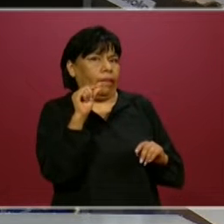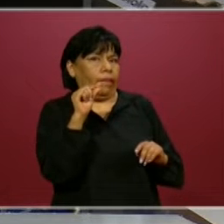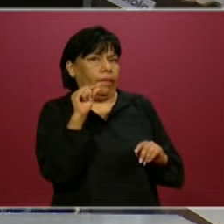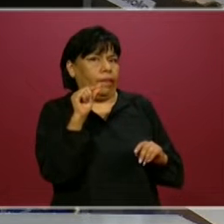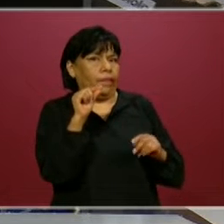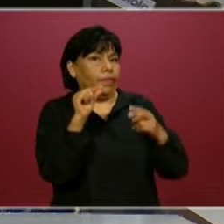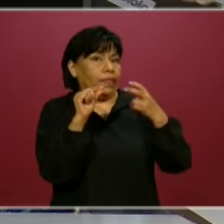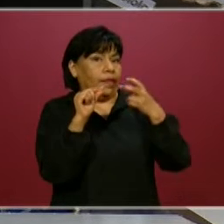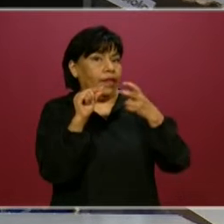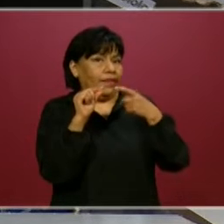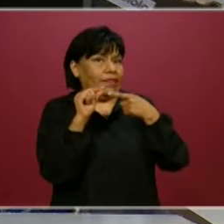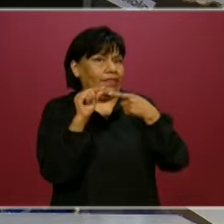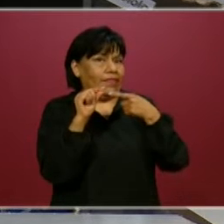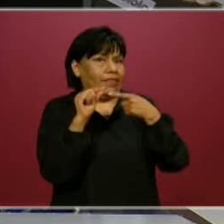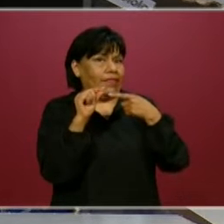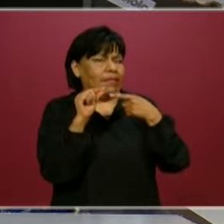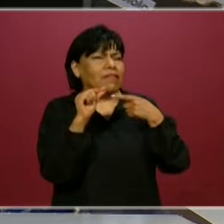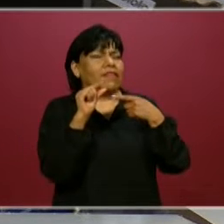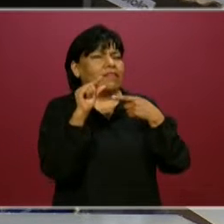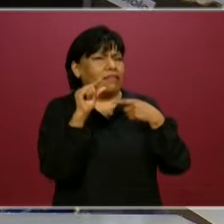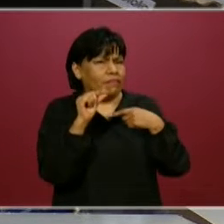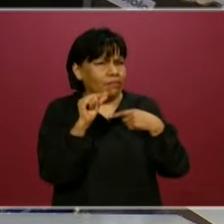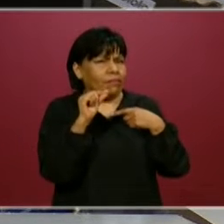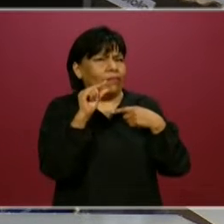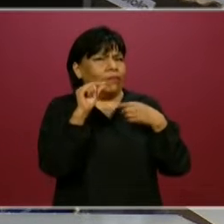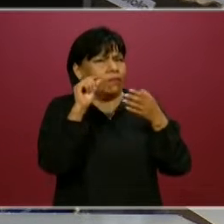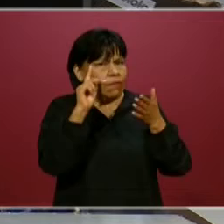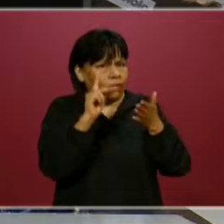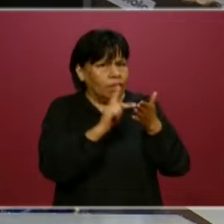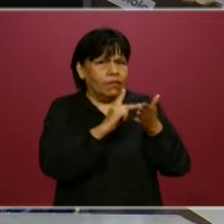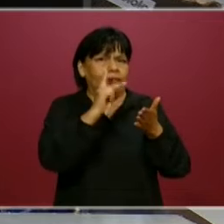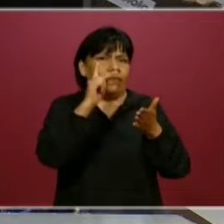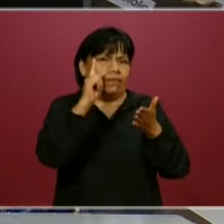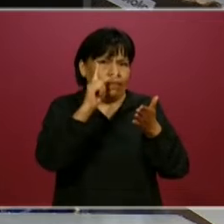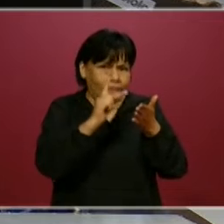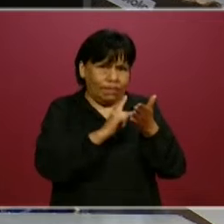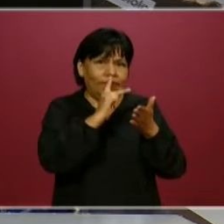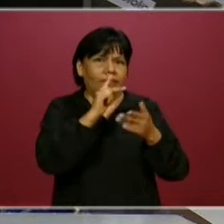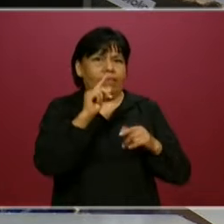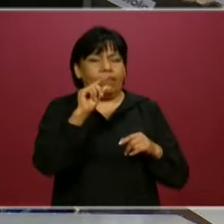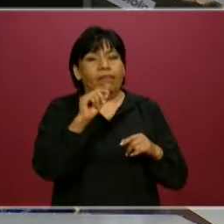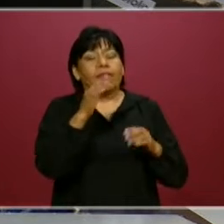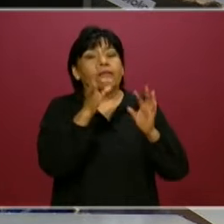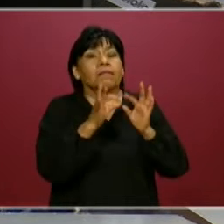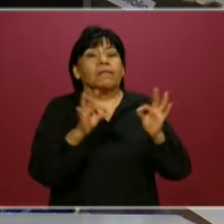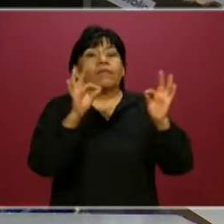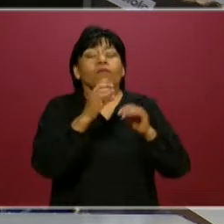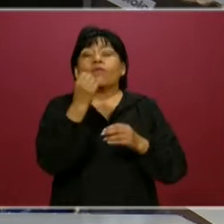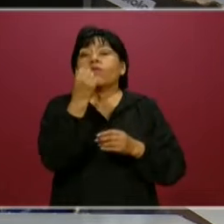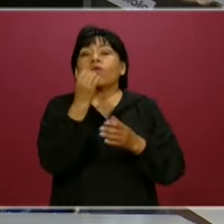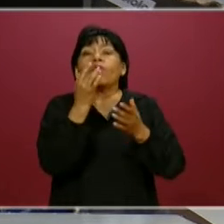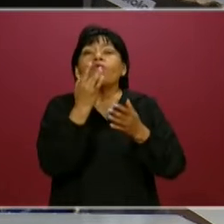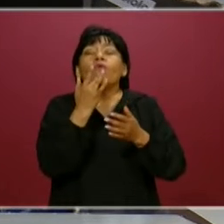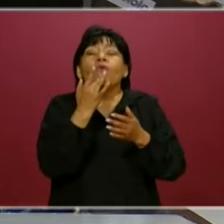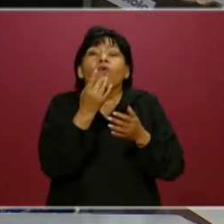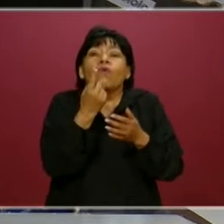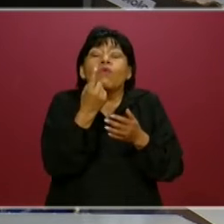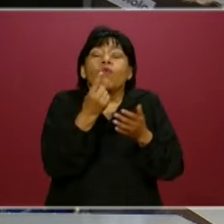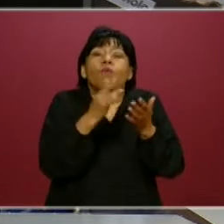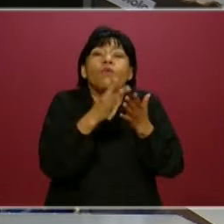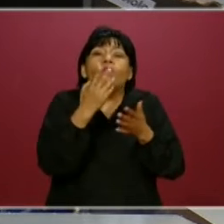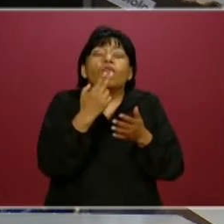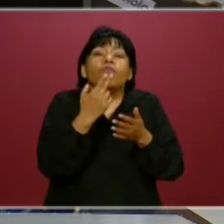está bien si lo intentas más de una vez el punto es que logres hacerlo con una sola mano lo ves